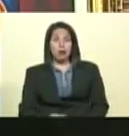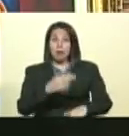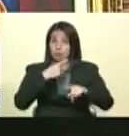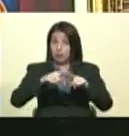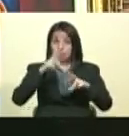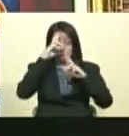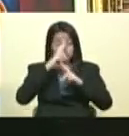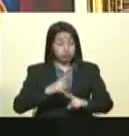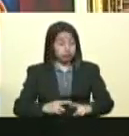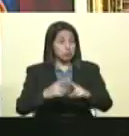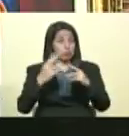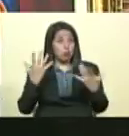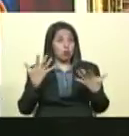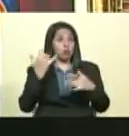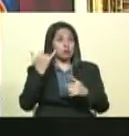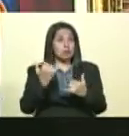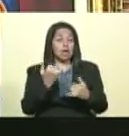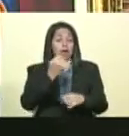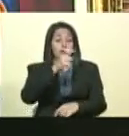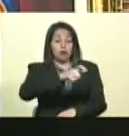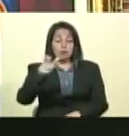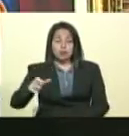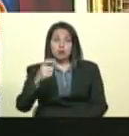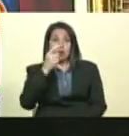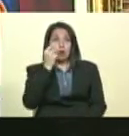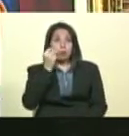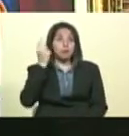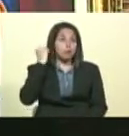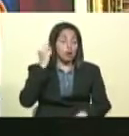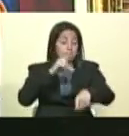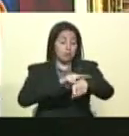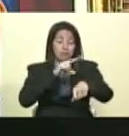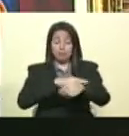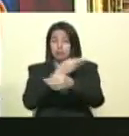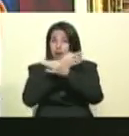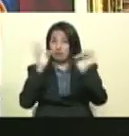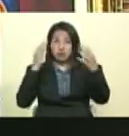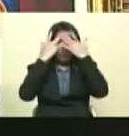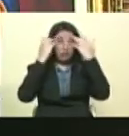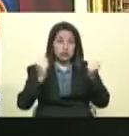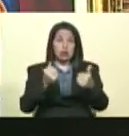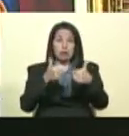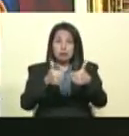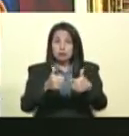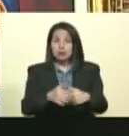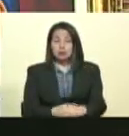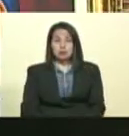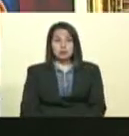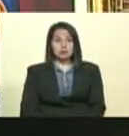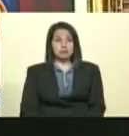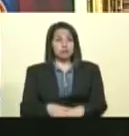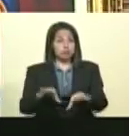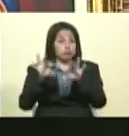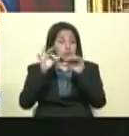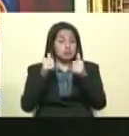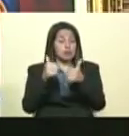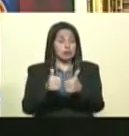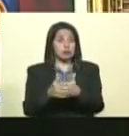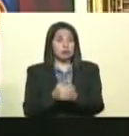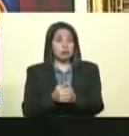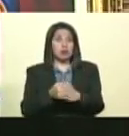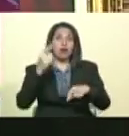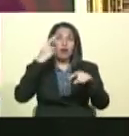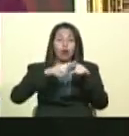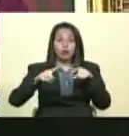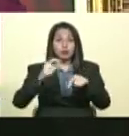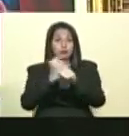calidad de los médicos y las médicas venezolanas. Y ustedes saben que muchos se complementan trabajando, matando